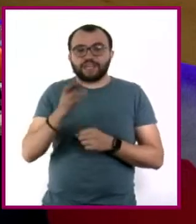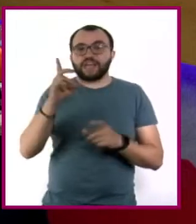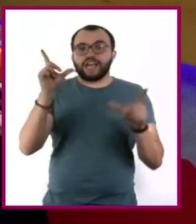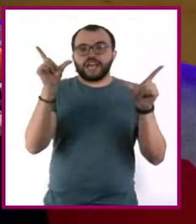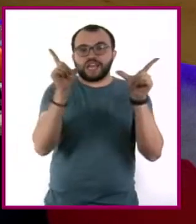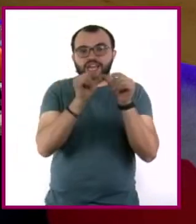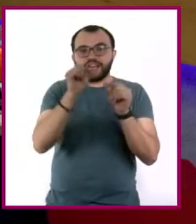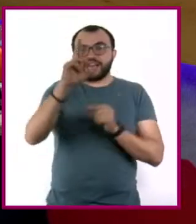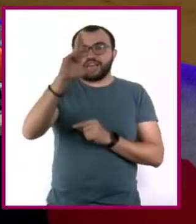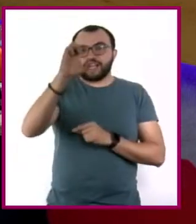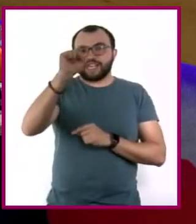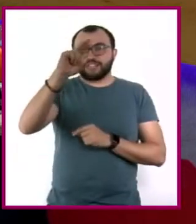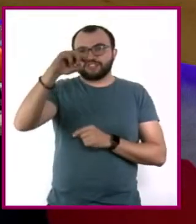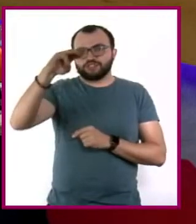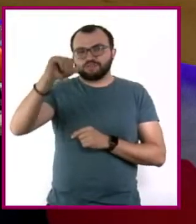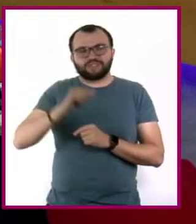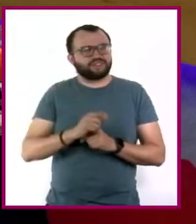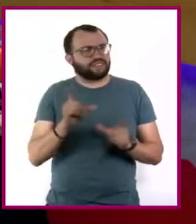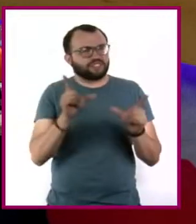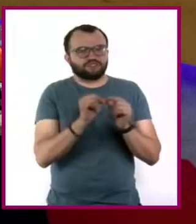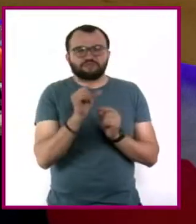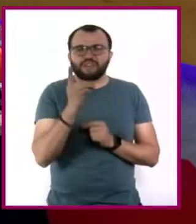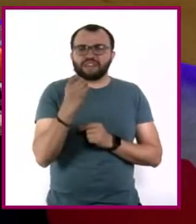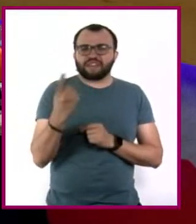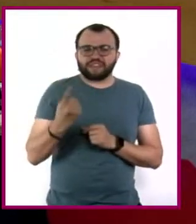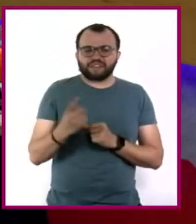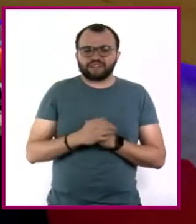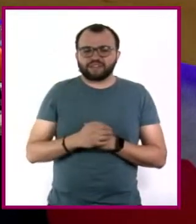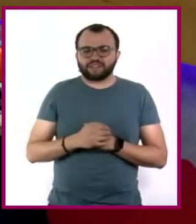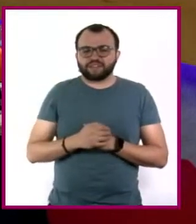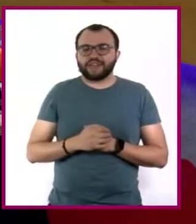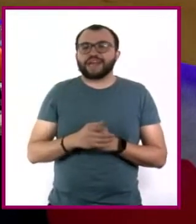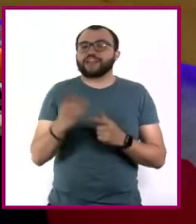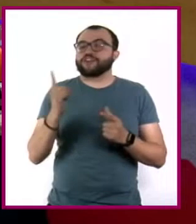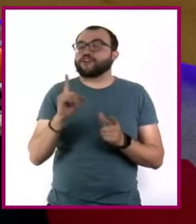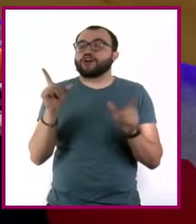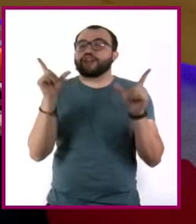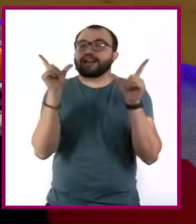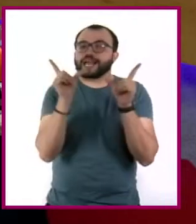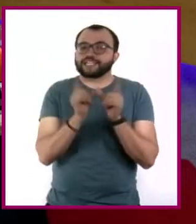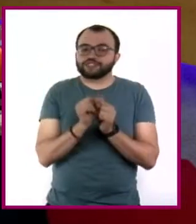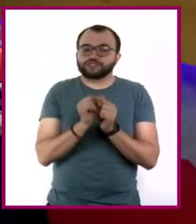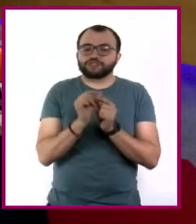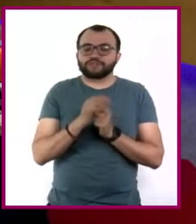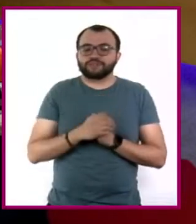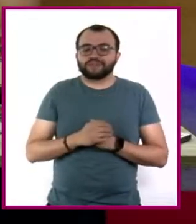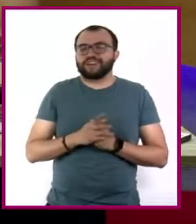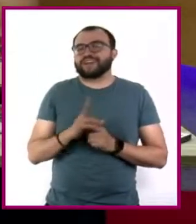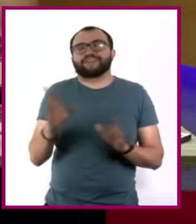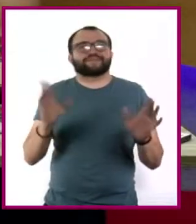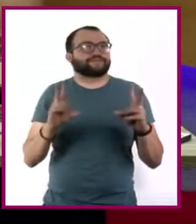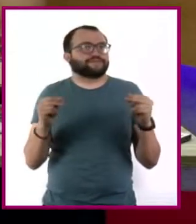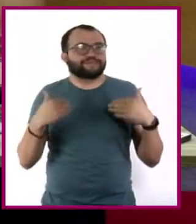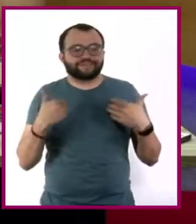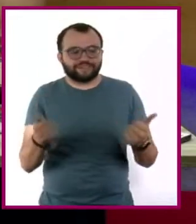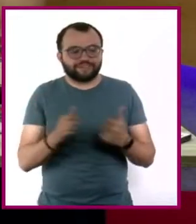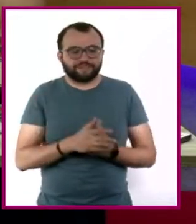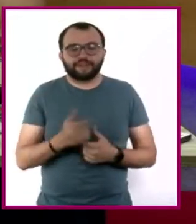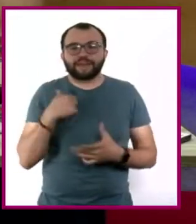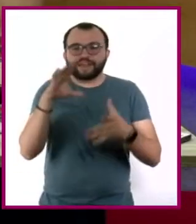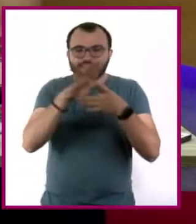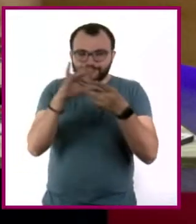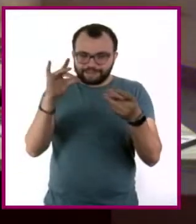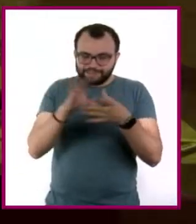resumen. ¿Resumen de qué? No, el resumen. Ay, no entiendo. Mira, te lo